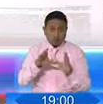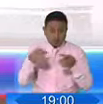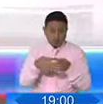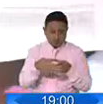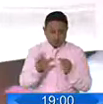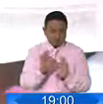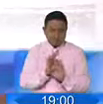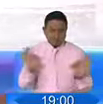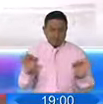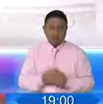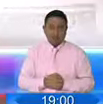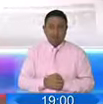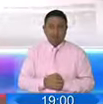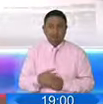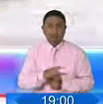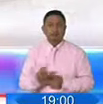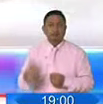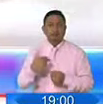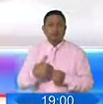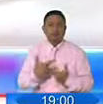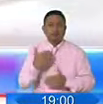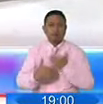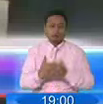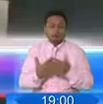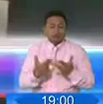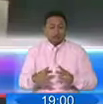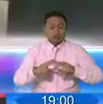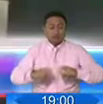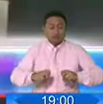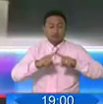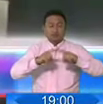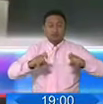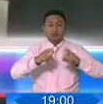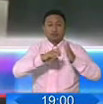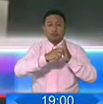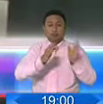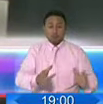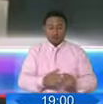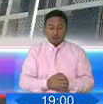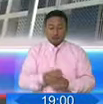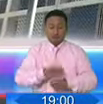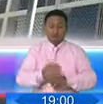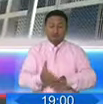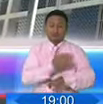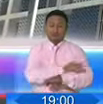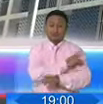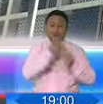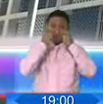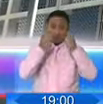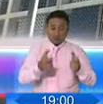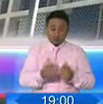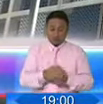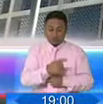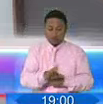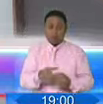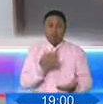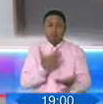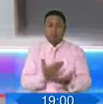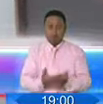empresas. Esa vinculación al proceso en el que también es investigado el ex Contralor Follett se da luego de que la Fiscalía presentara